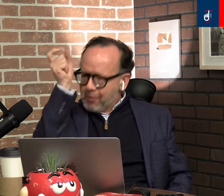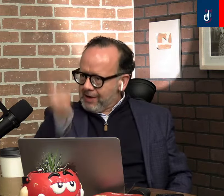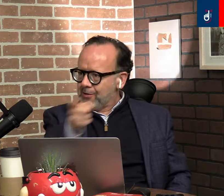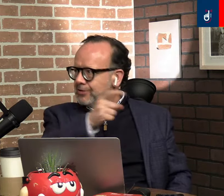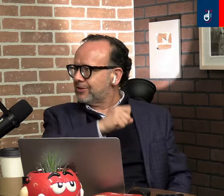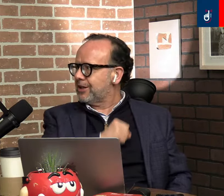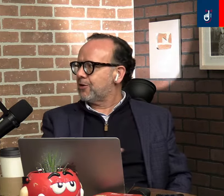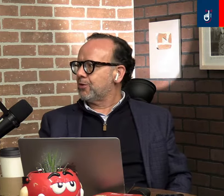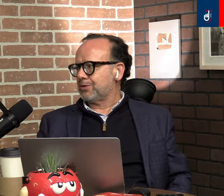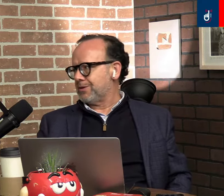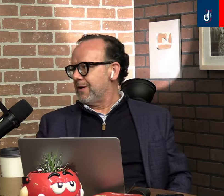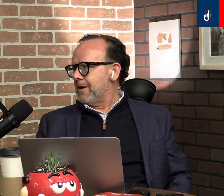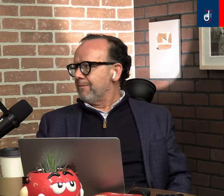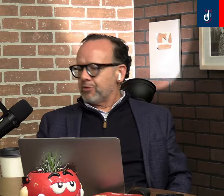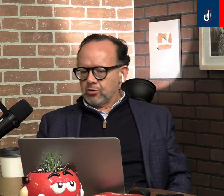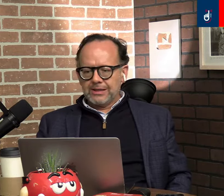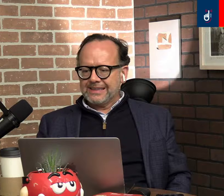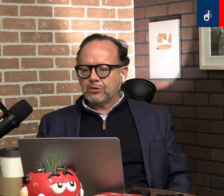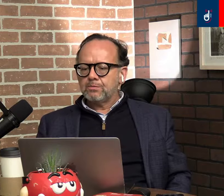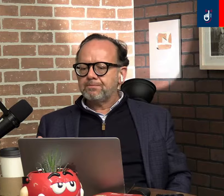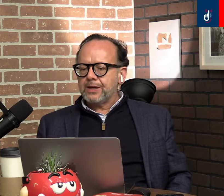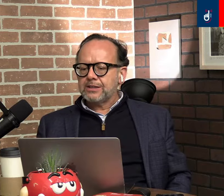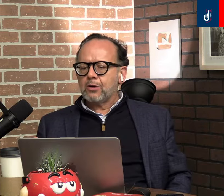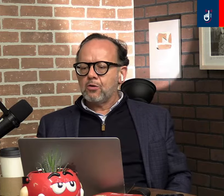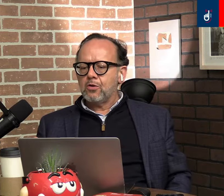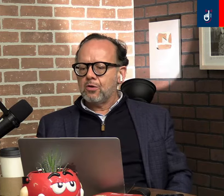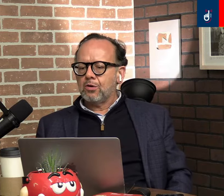entre pueblos incluso. Entonces